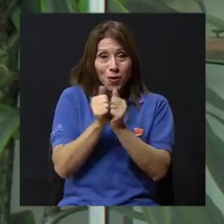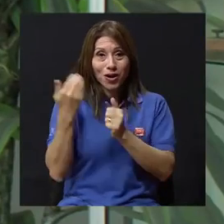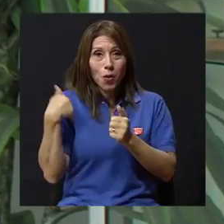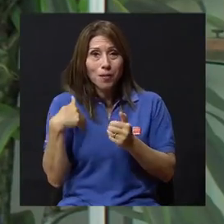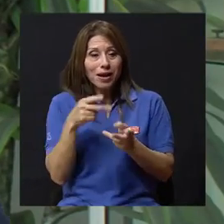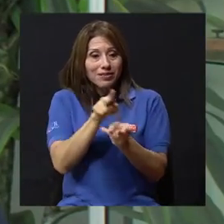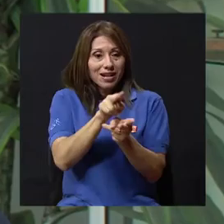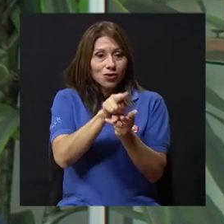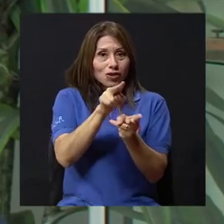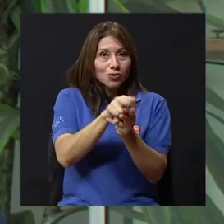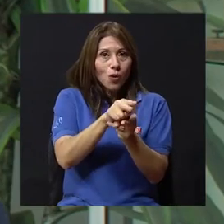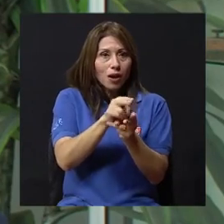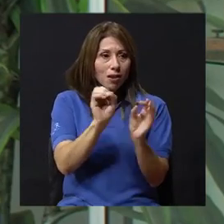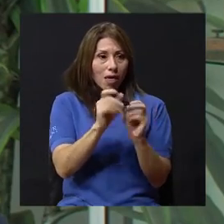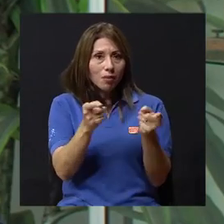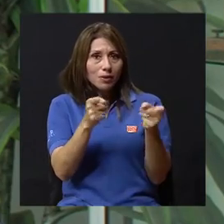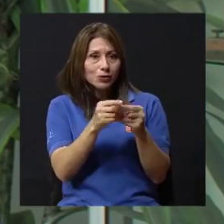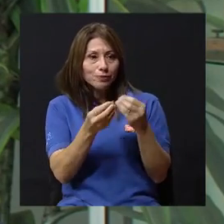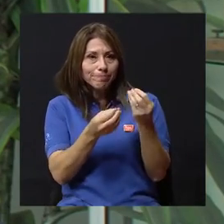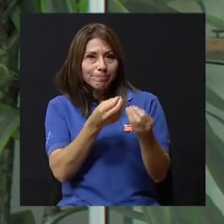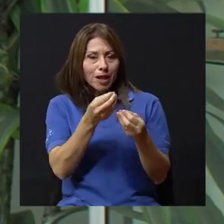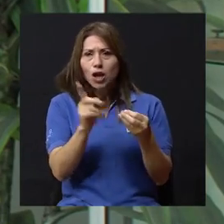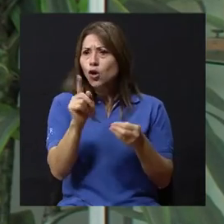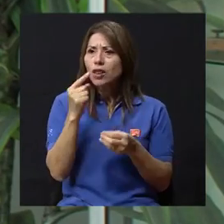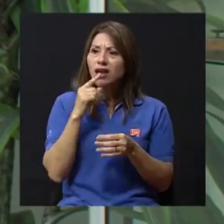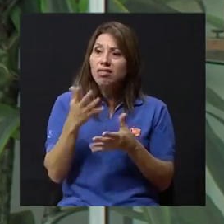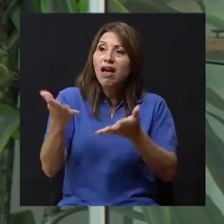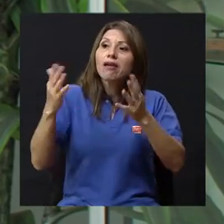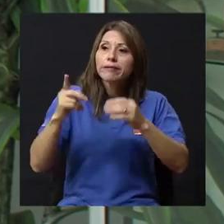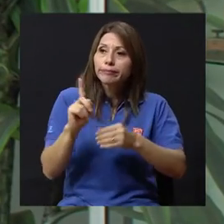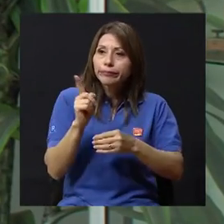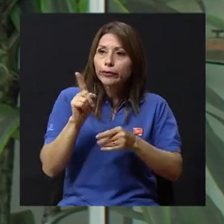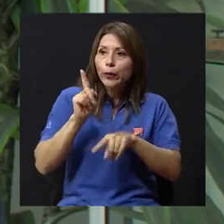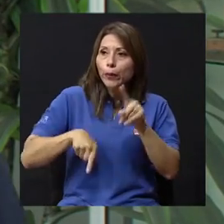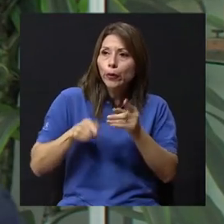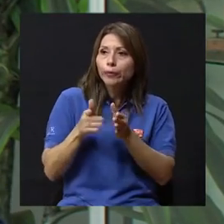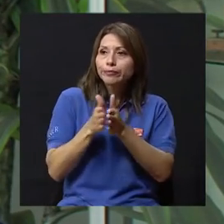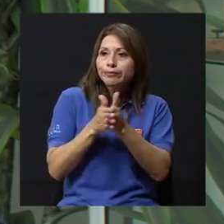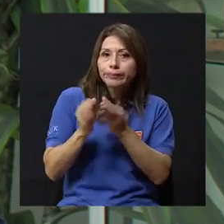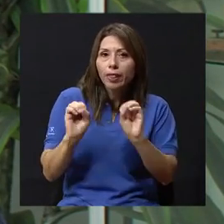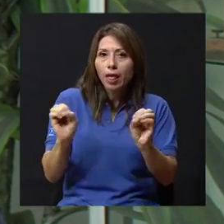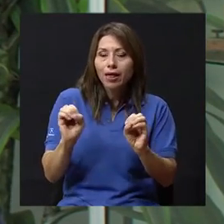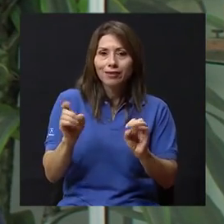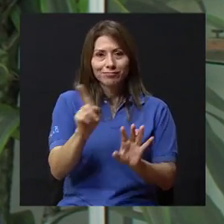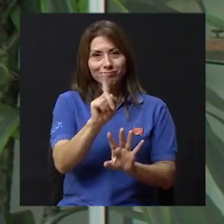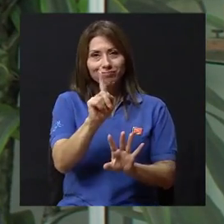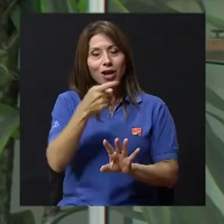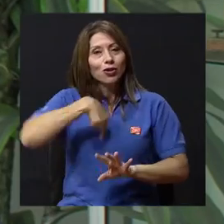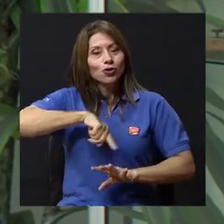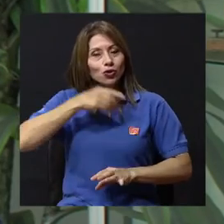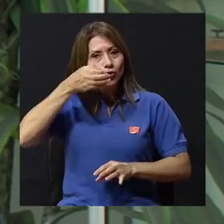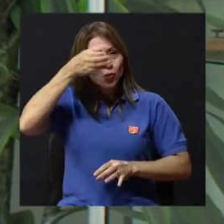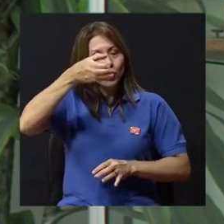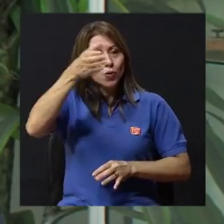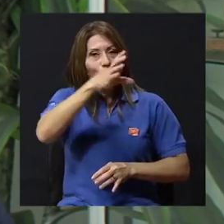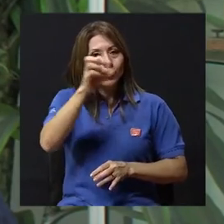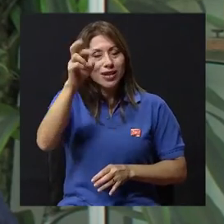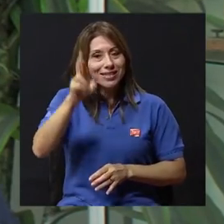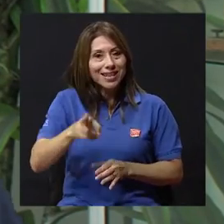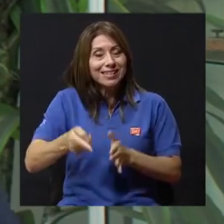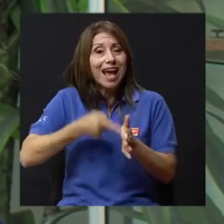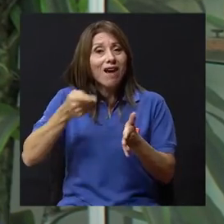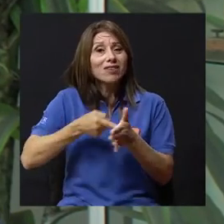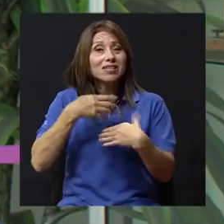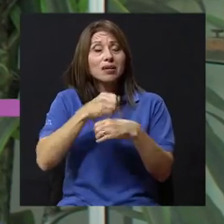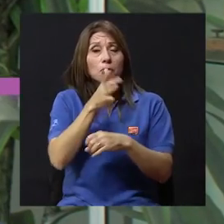le haga, porque tendemos mucho desde la cultura costarricense a convertir en chota, en broma, características